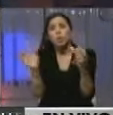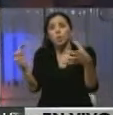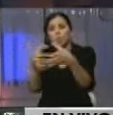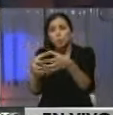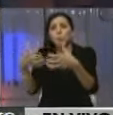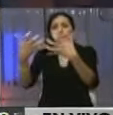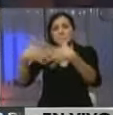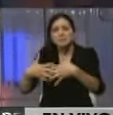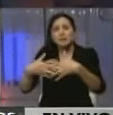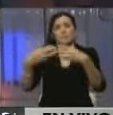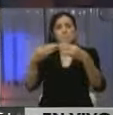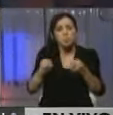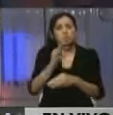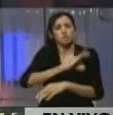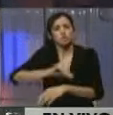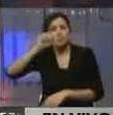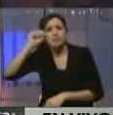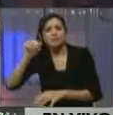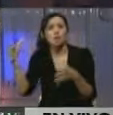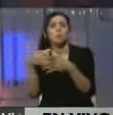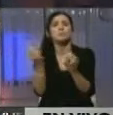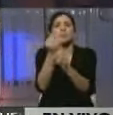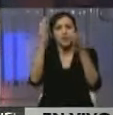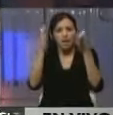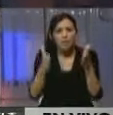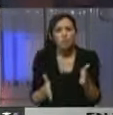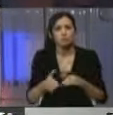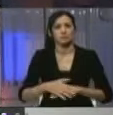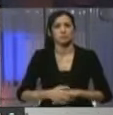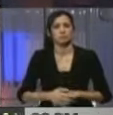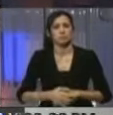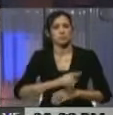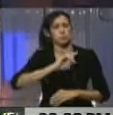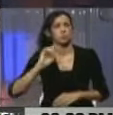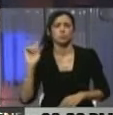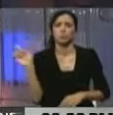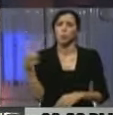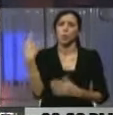públicos, socialistas, a la clase obrera, para que